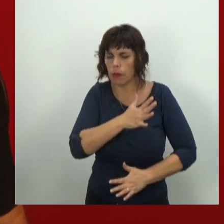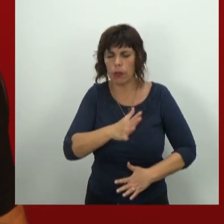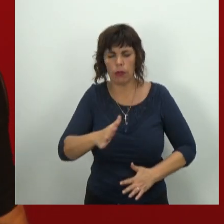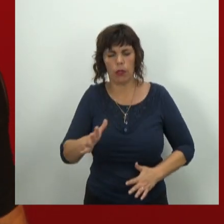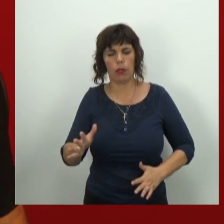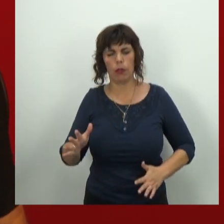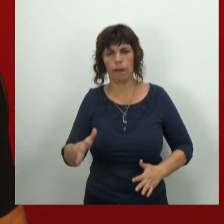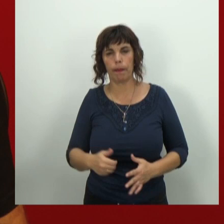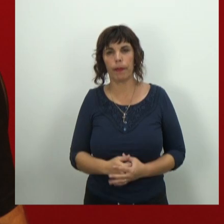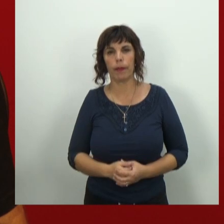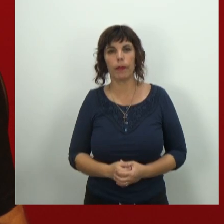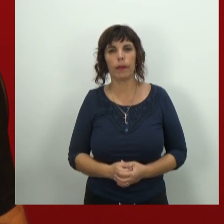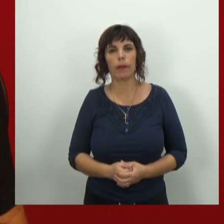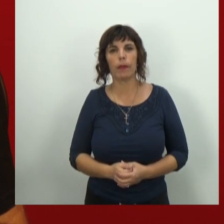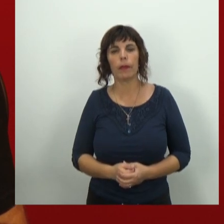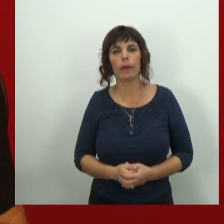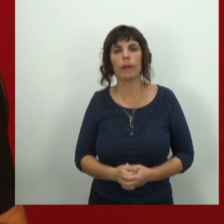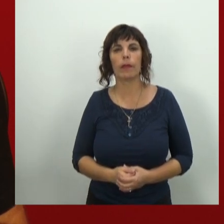Biblia.